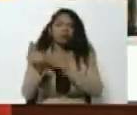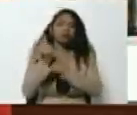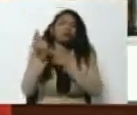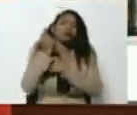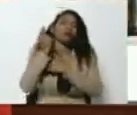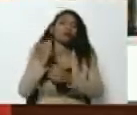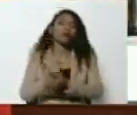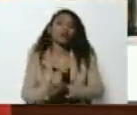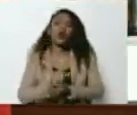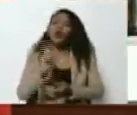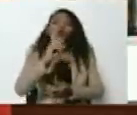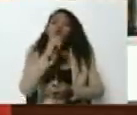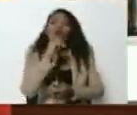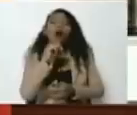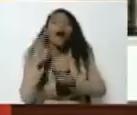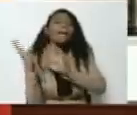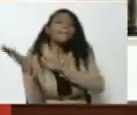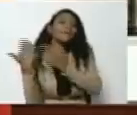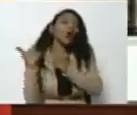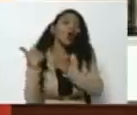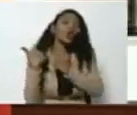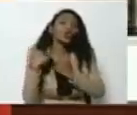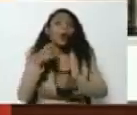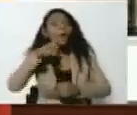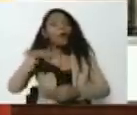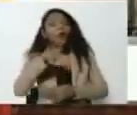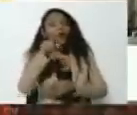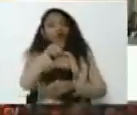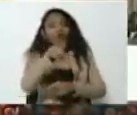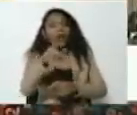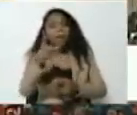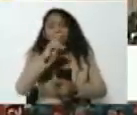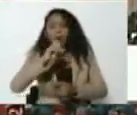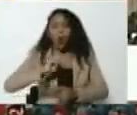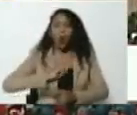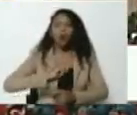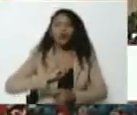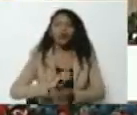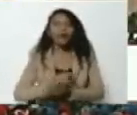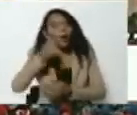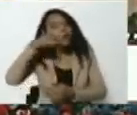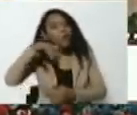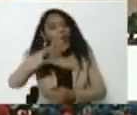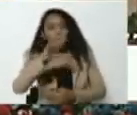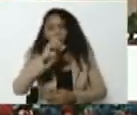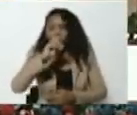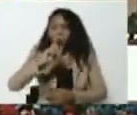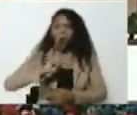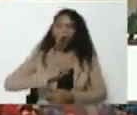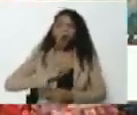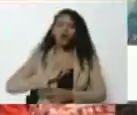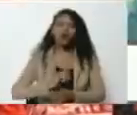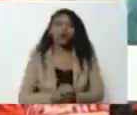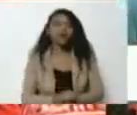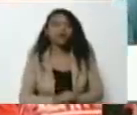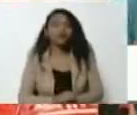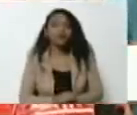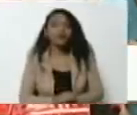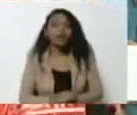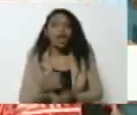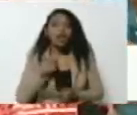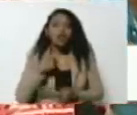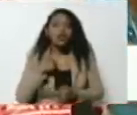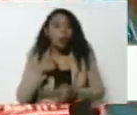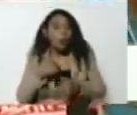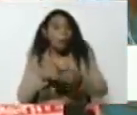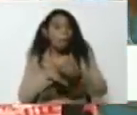que no tengo el apoyo del pueblo, que ustedes me odian, que el pueblo me odia, que de donde yo